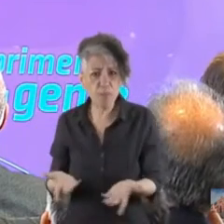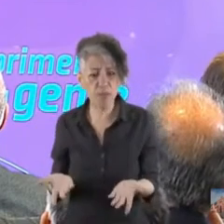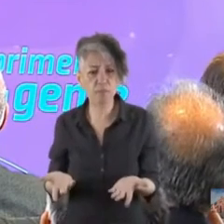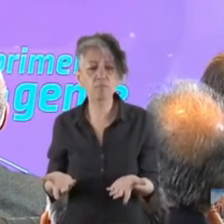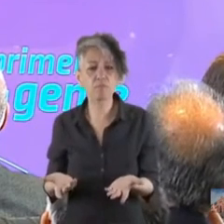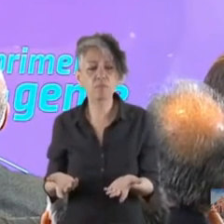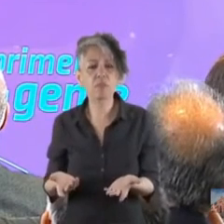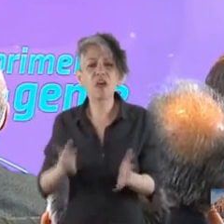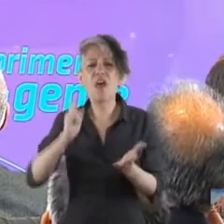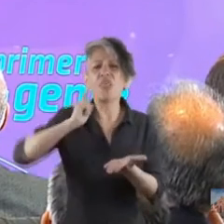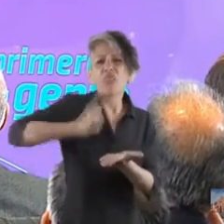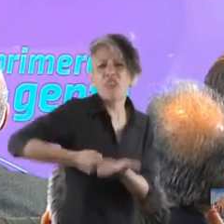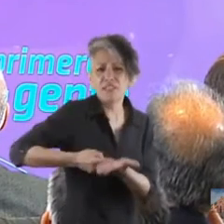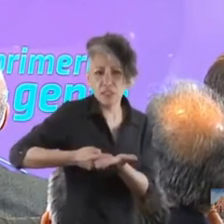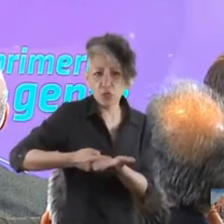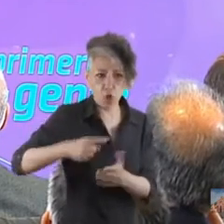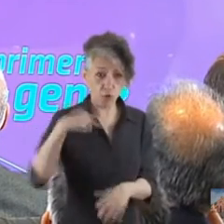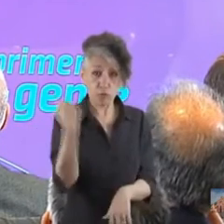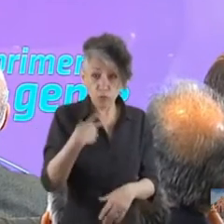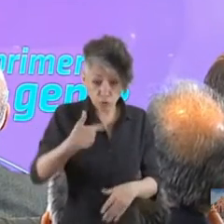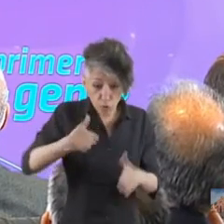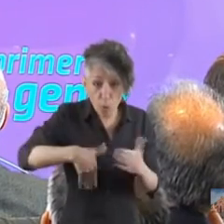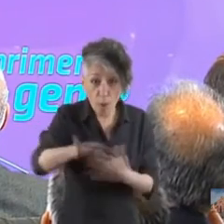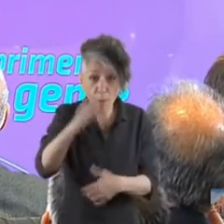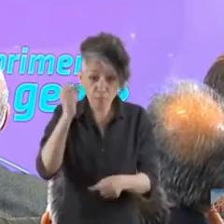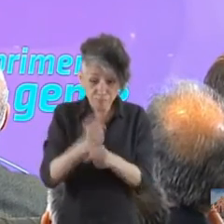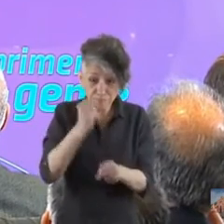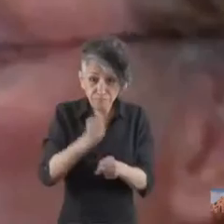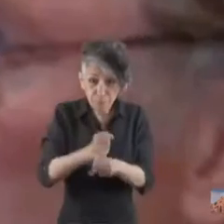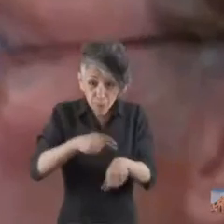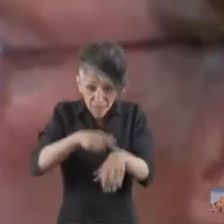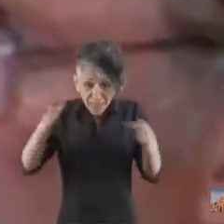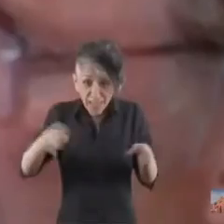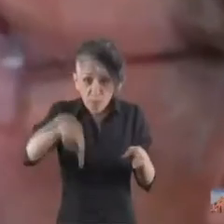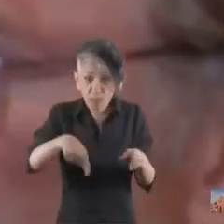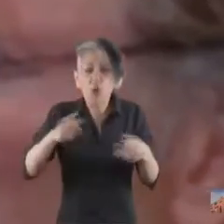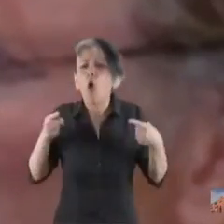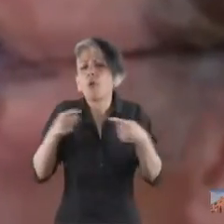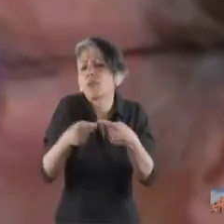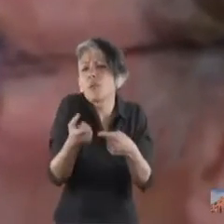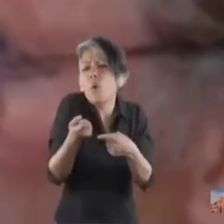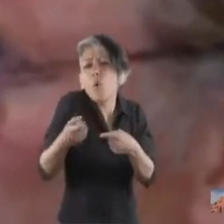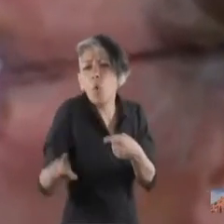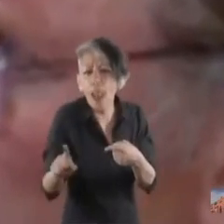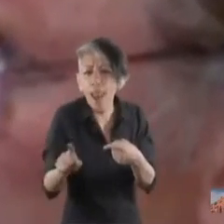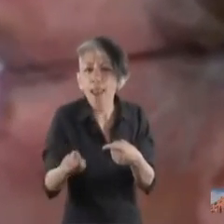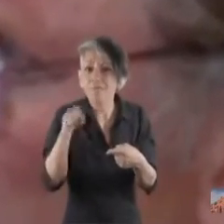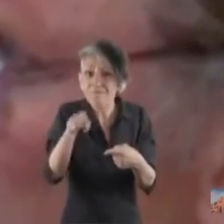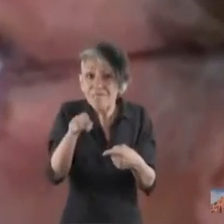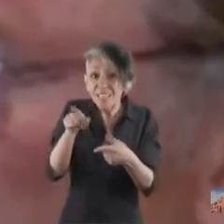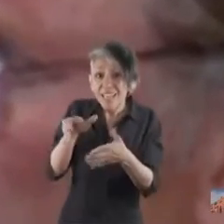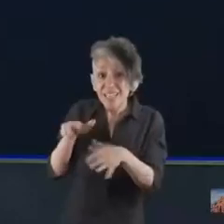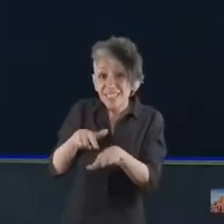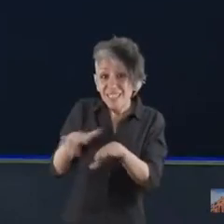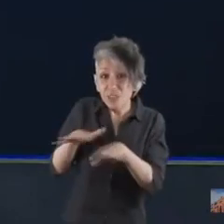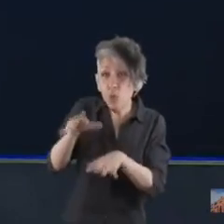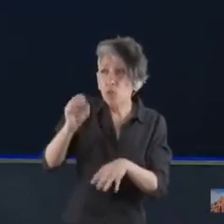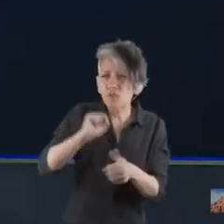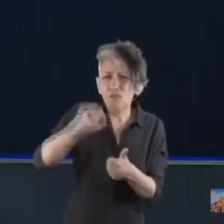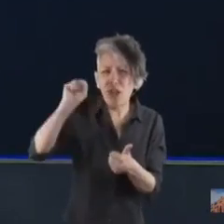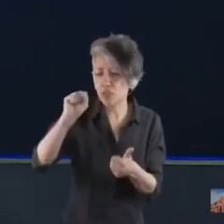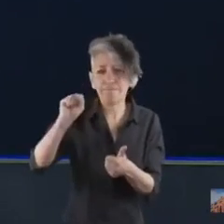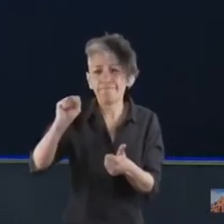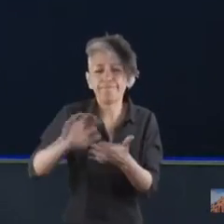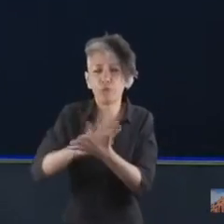políticas y medidas con las que vamos a trabajar en esta etapa tiene como objetivo combatir ese flagelo viene a tratar